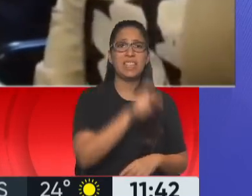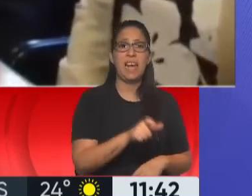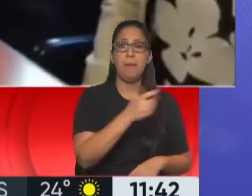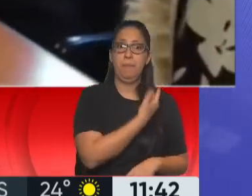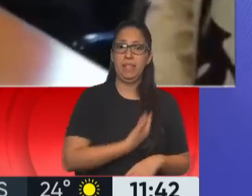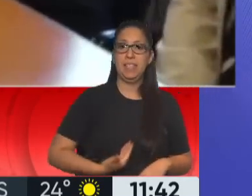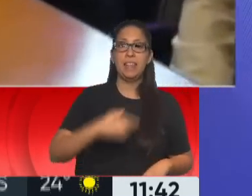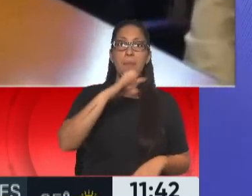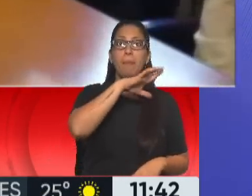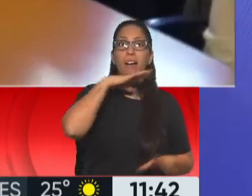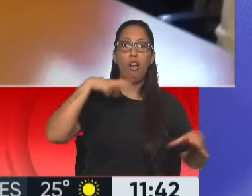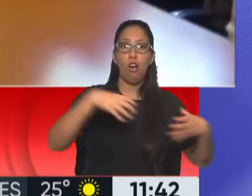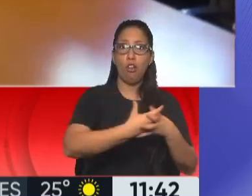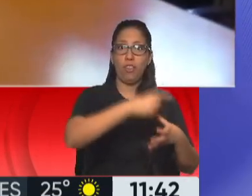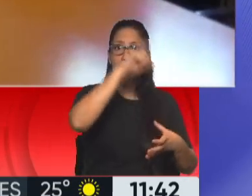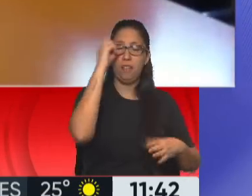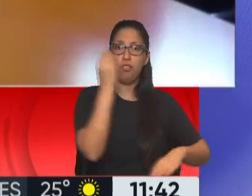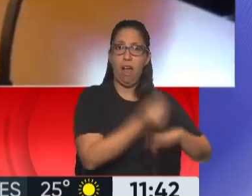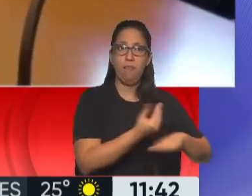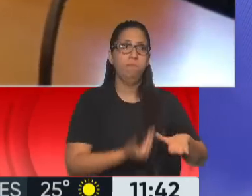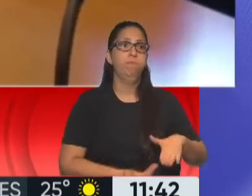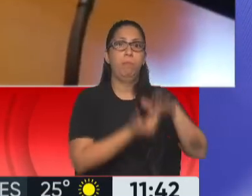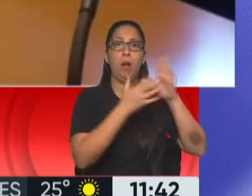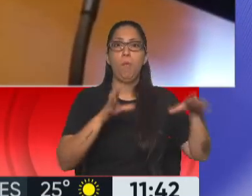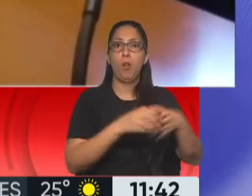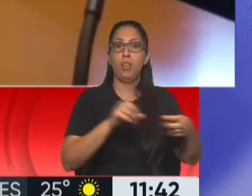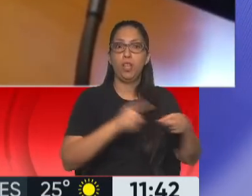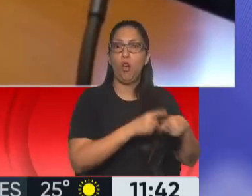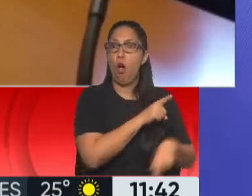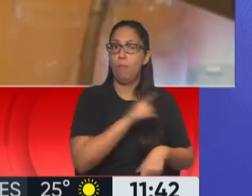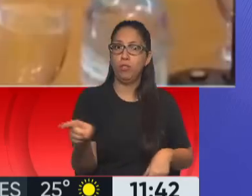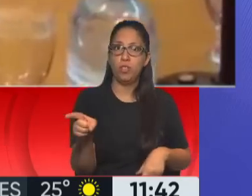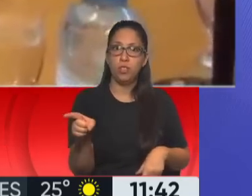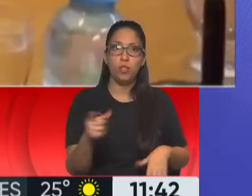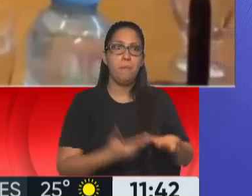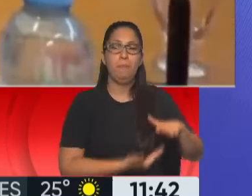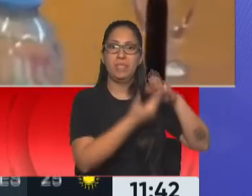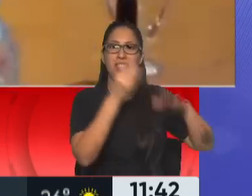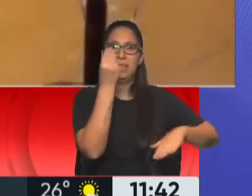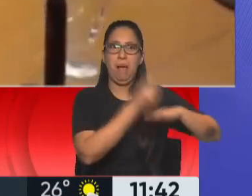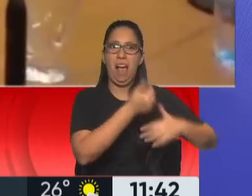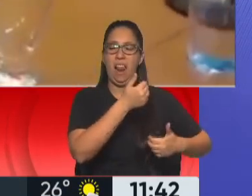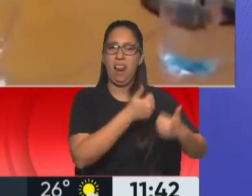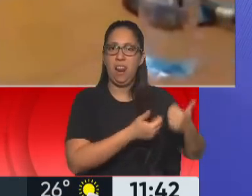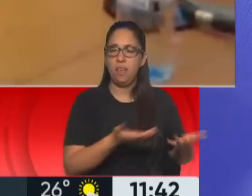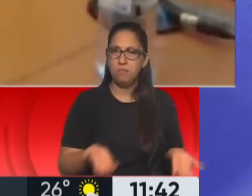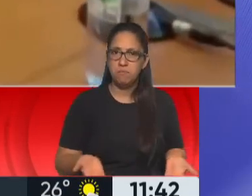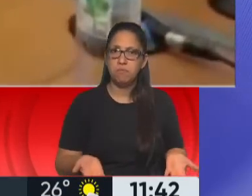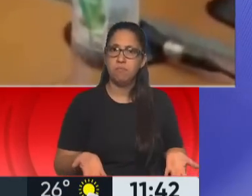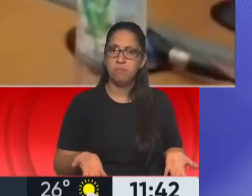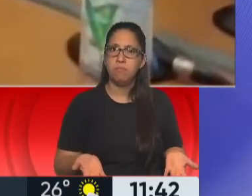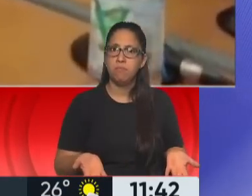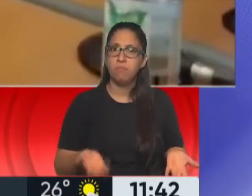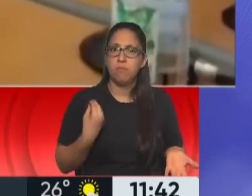del PJ Nacional, como presidenta del principal partido de oposición al gobierno en este momento y